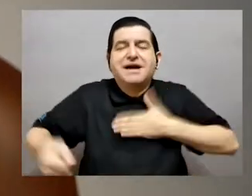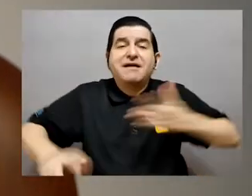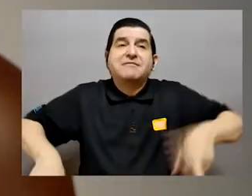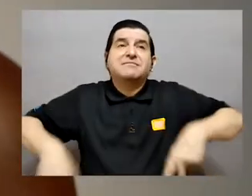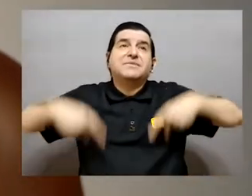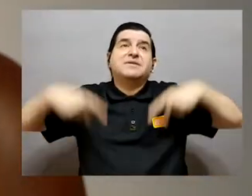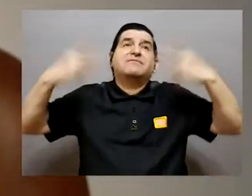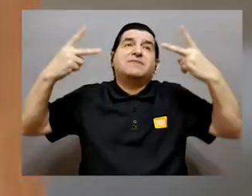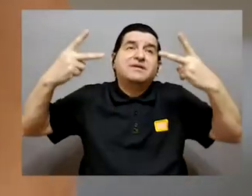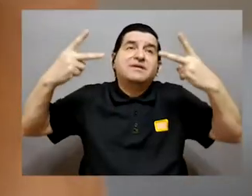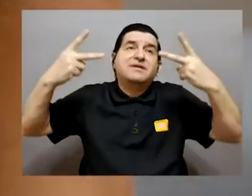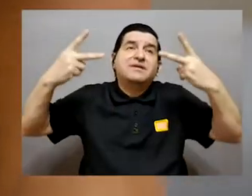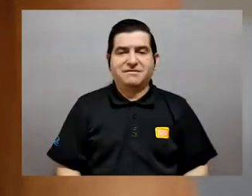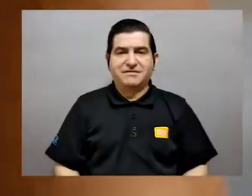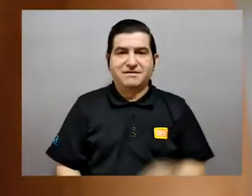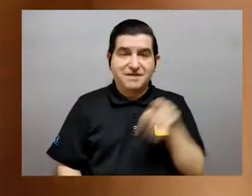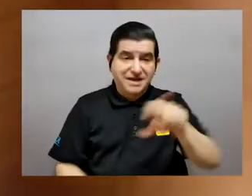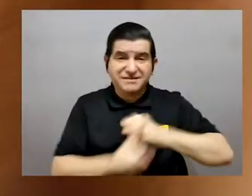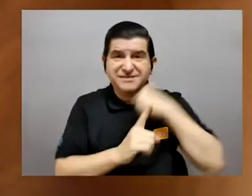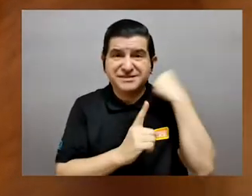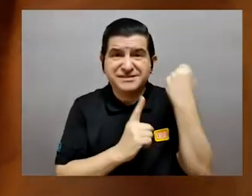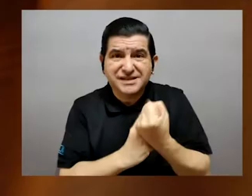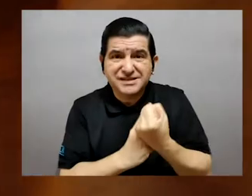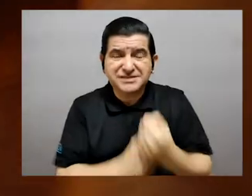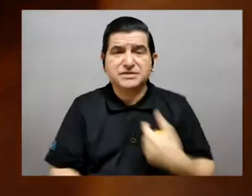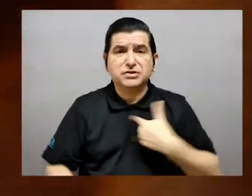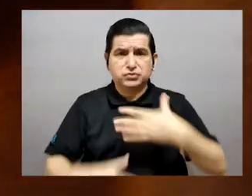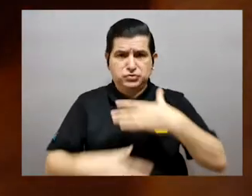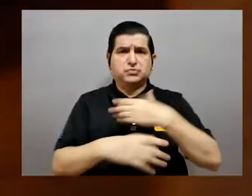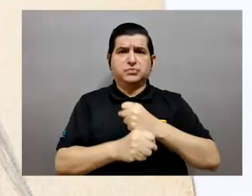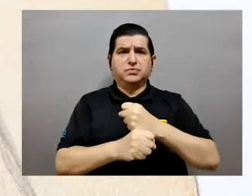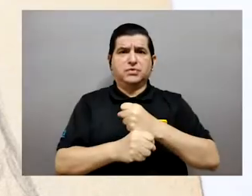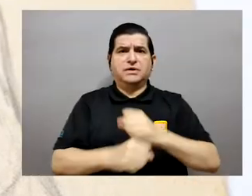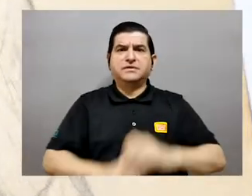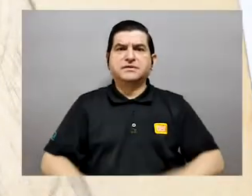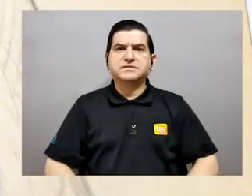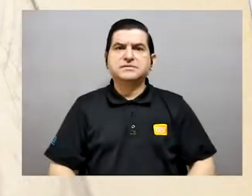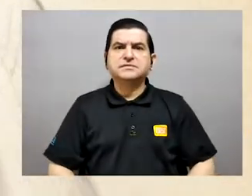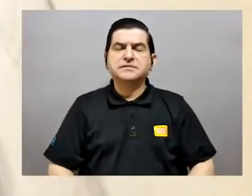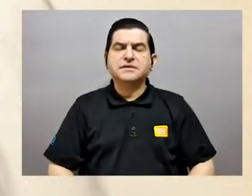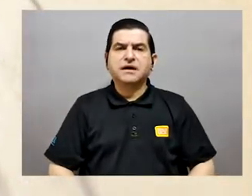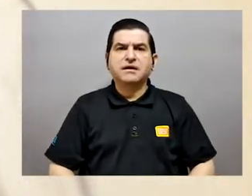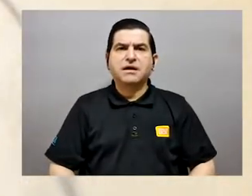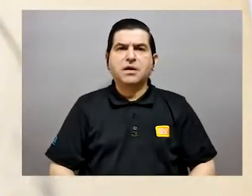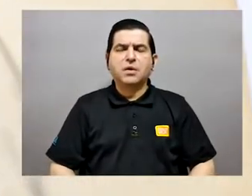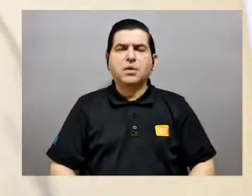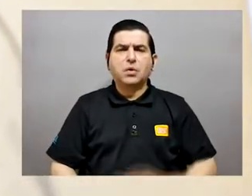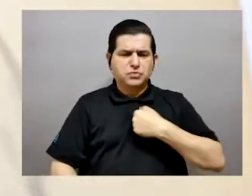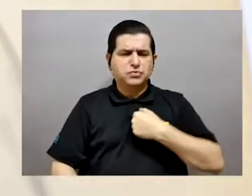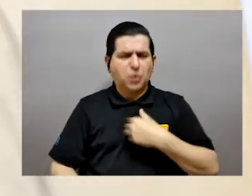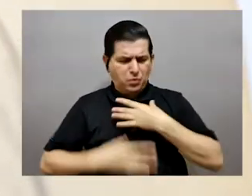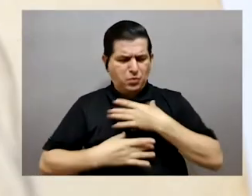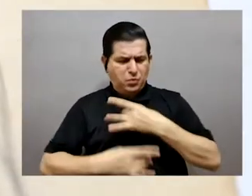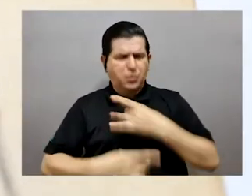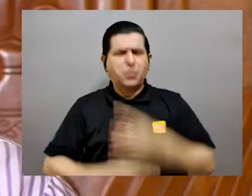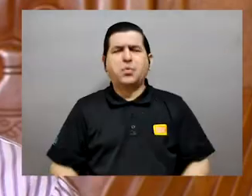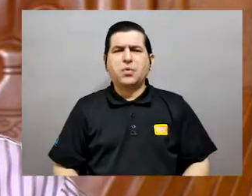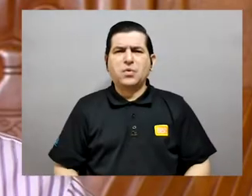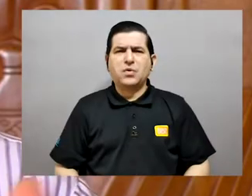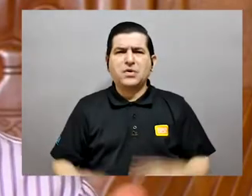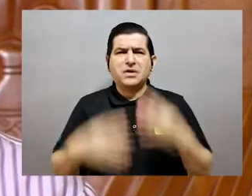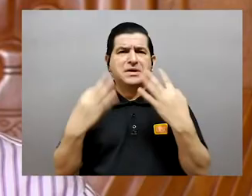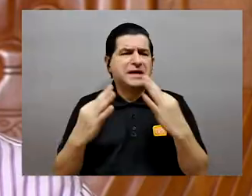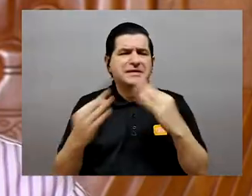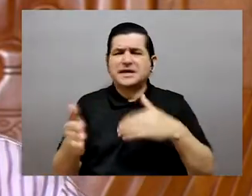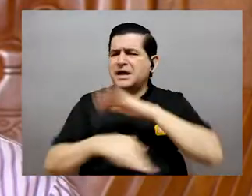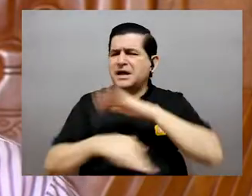digamos, la capacidad de decir, yo no me voy a quedar acá. Yo no me quiero quedar jalando canastos todo el resto de mi vida. Yo no